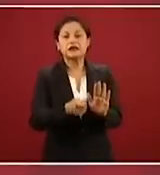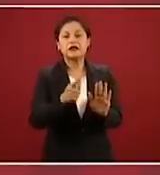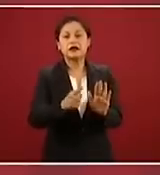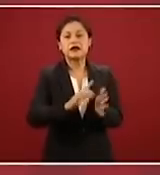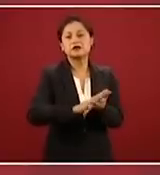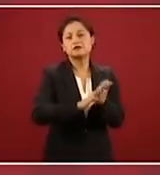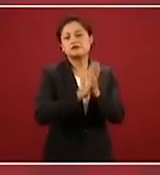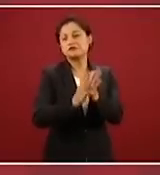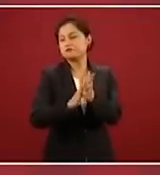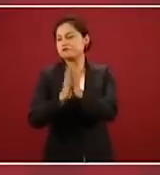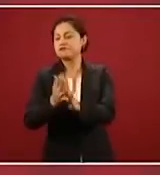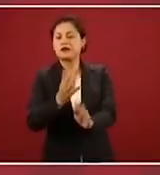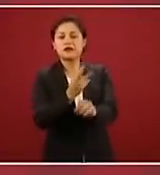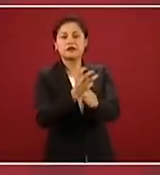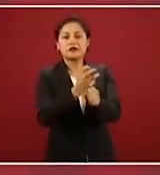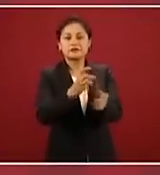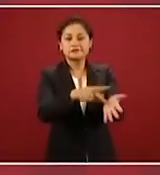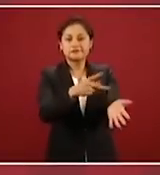nuestro país.